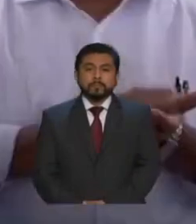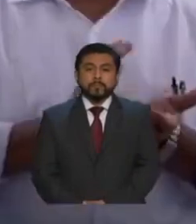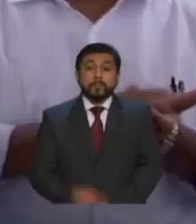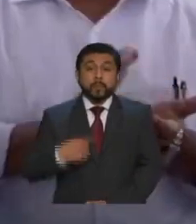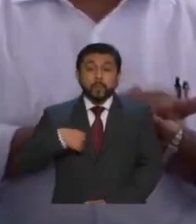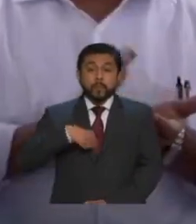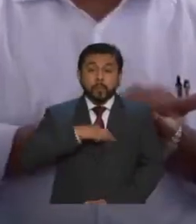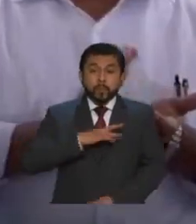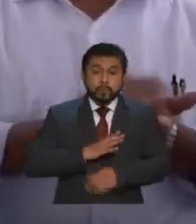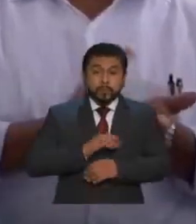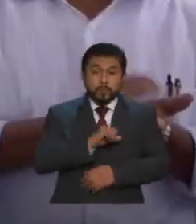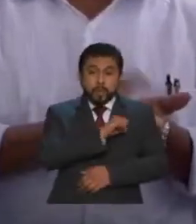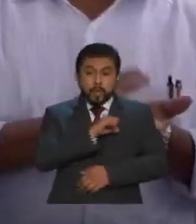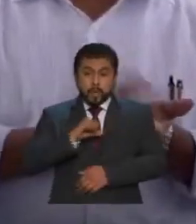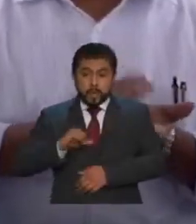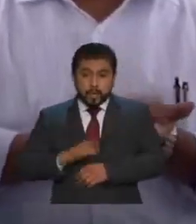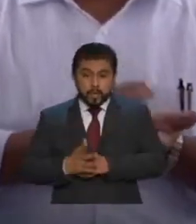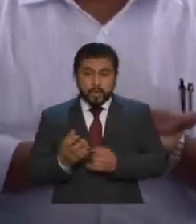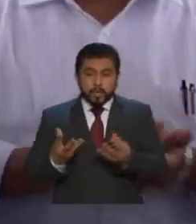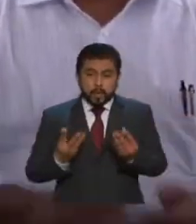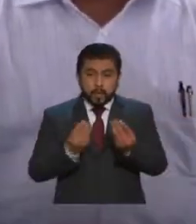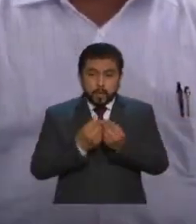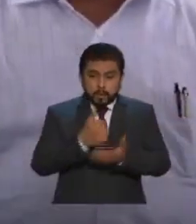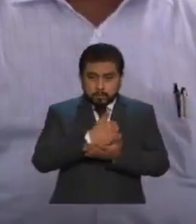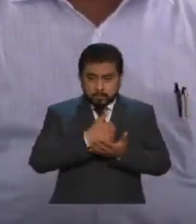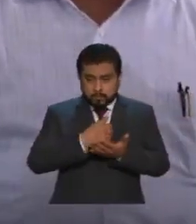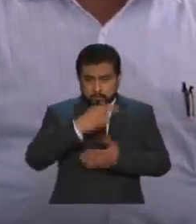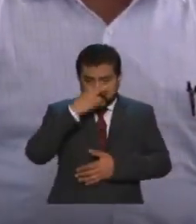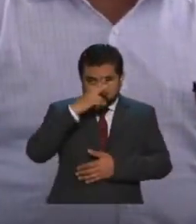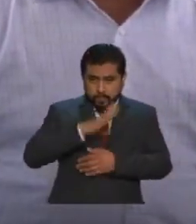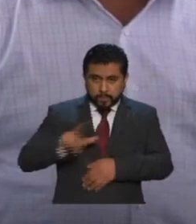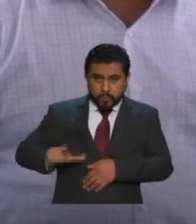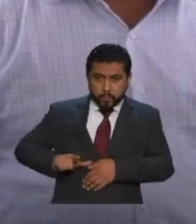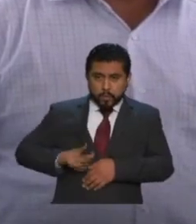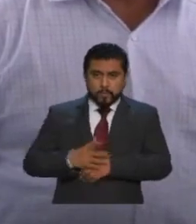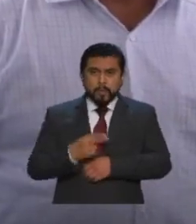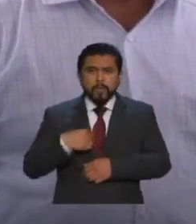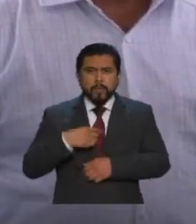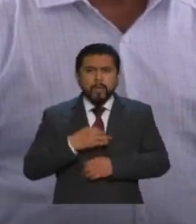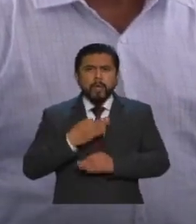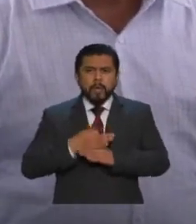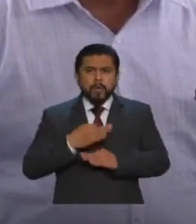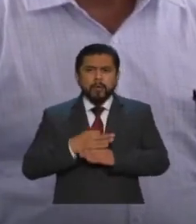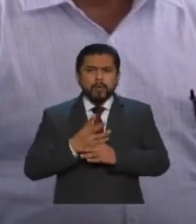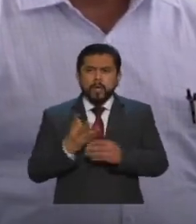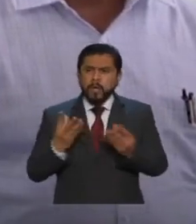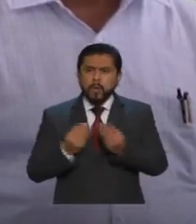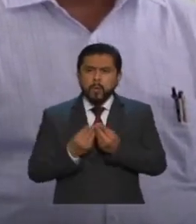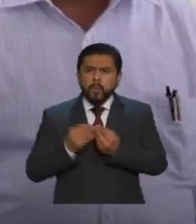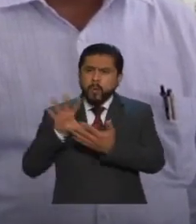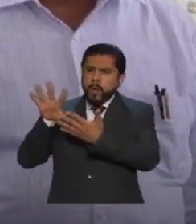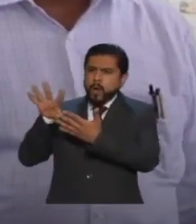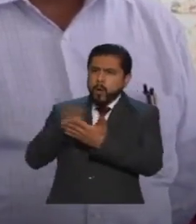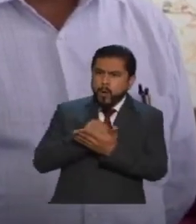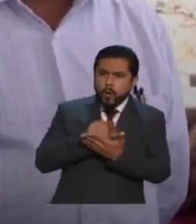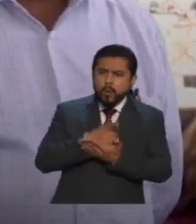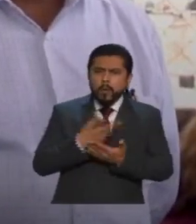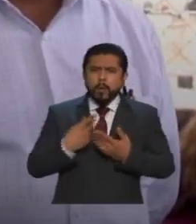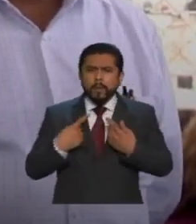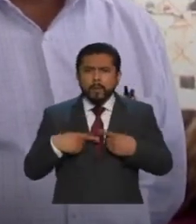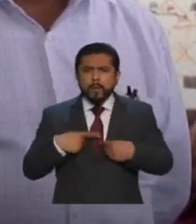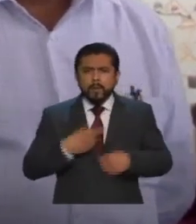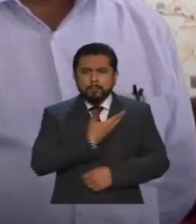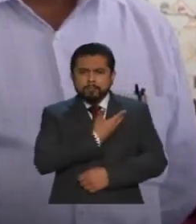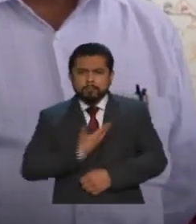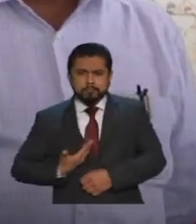Y al gobierno de la ciudad, y estoy segura que también llevo las palabras de Andrés Manuel López Obrador, llegamos